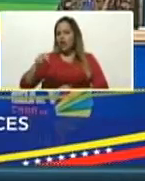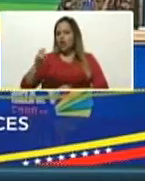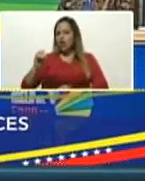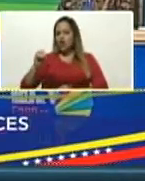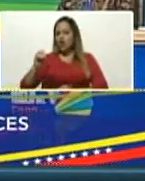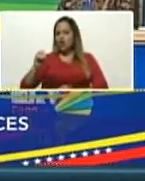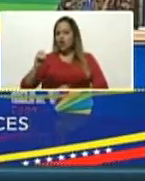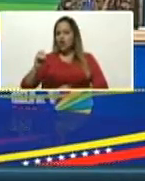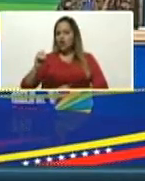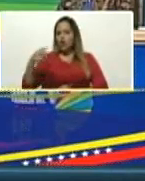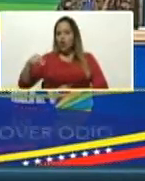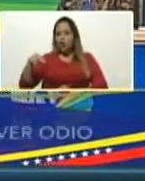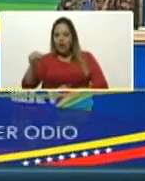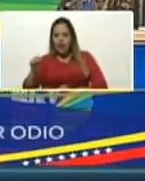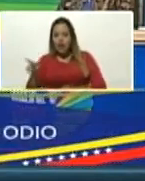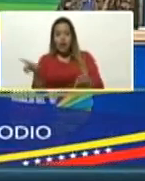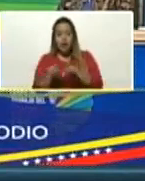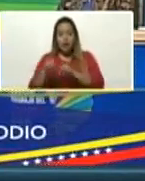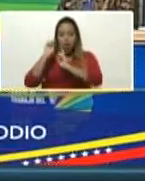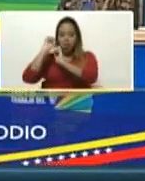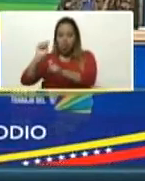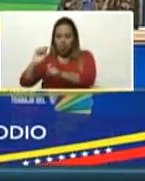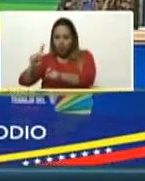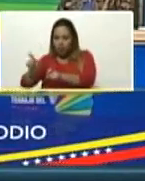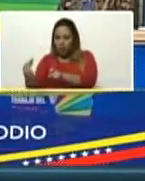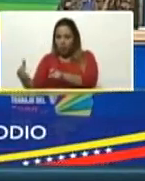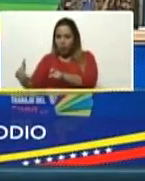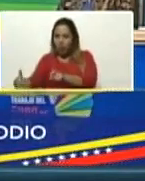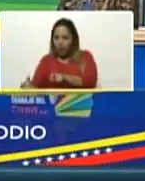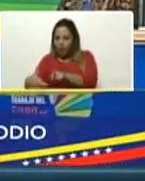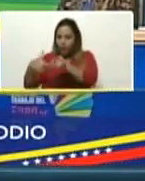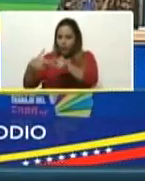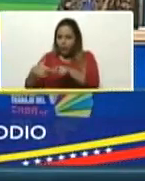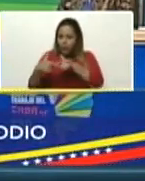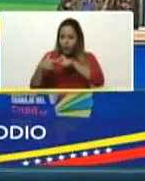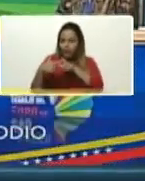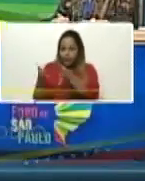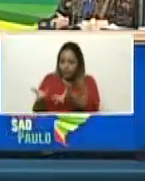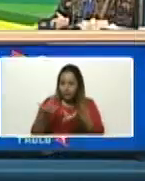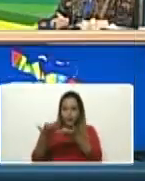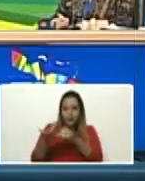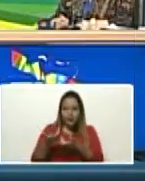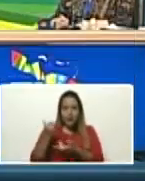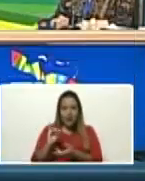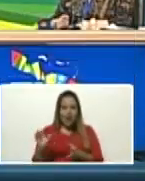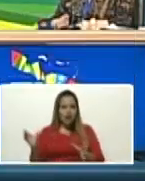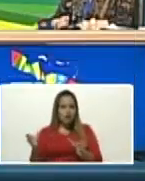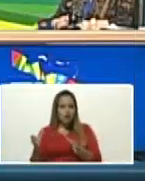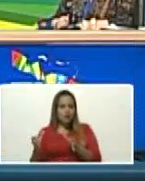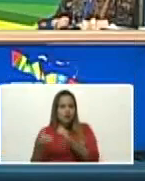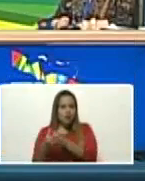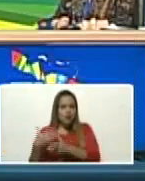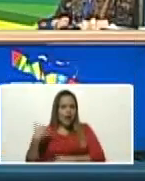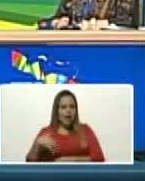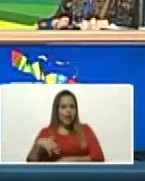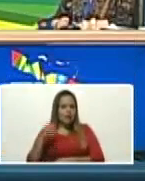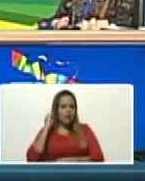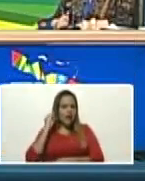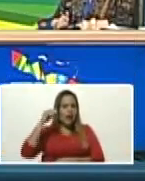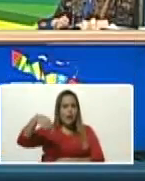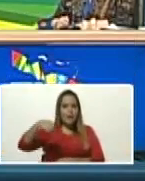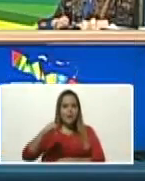Lanzarle un anzuelo a la extrema derecha neonazi, fascista, que está con Milei en Argentina y